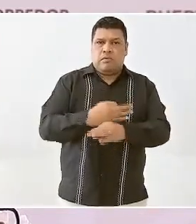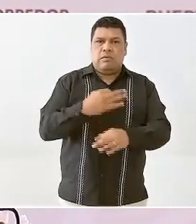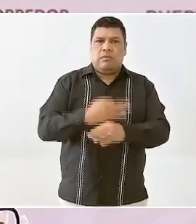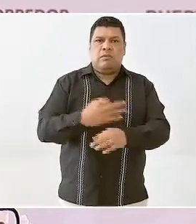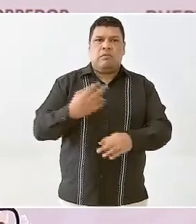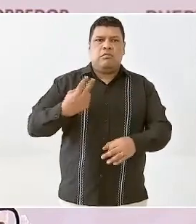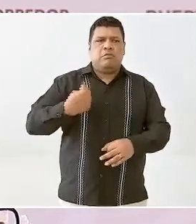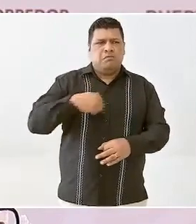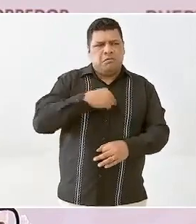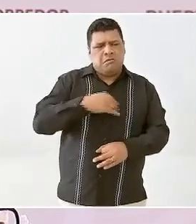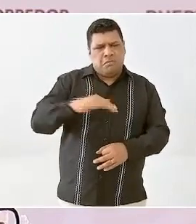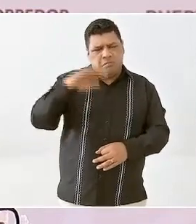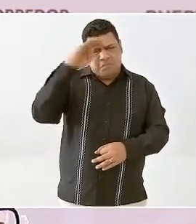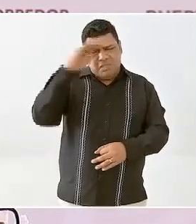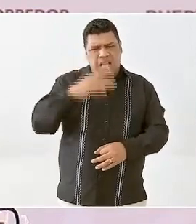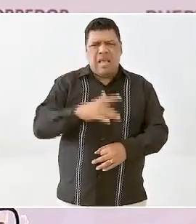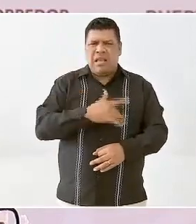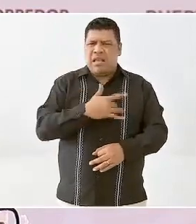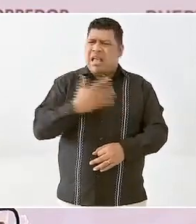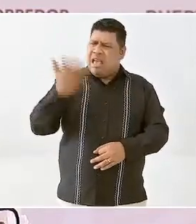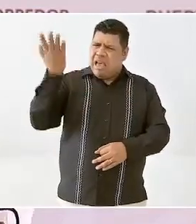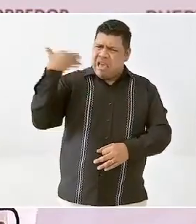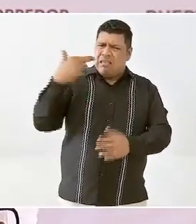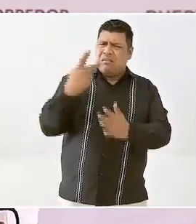llegó a tener un anteproyecto